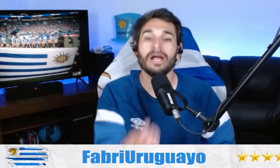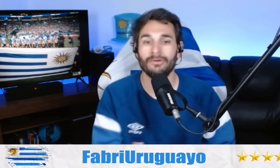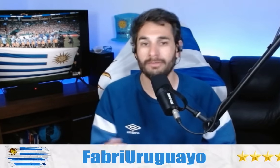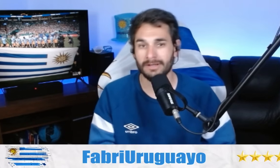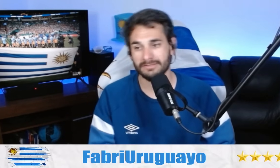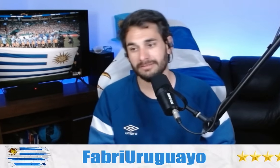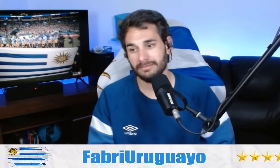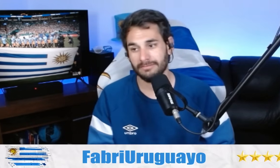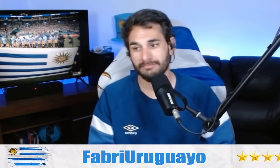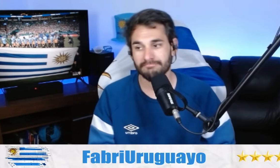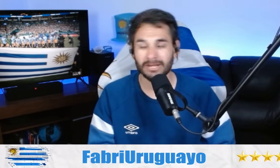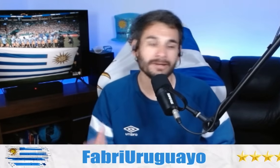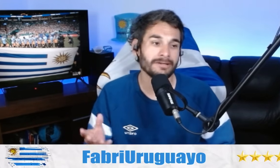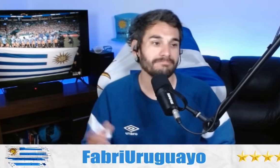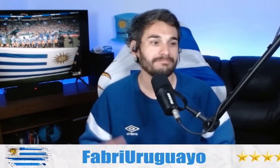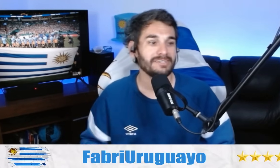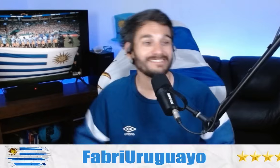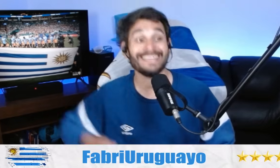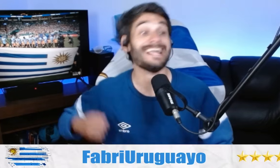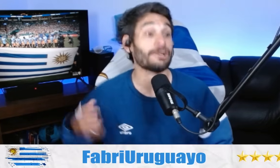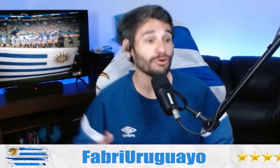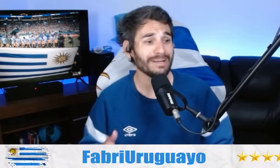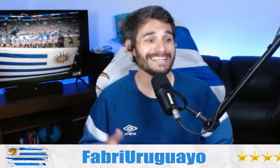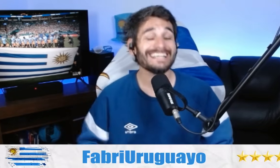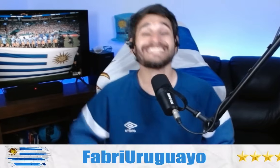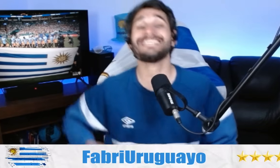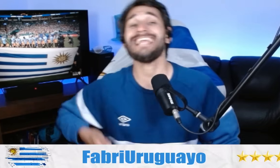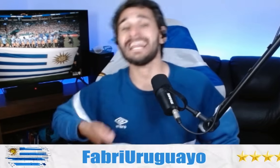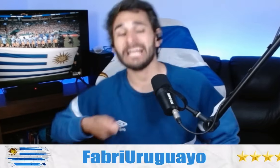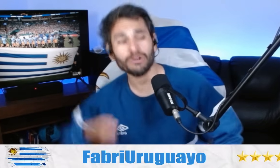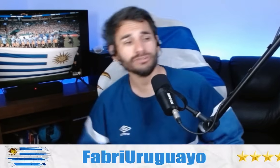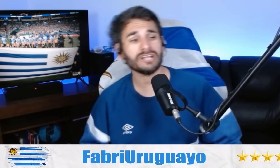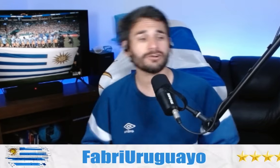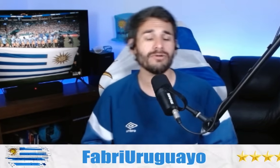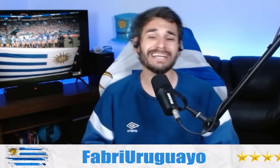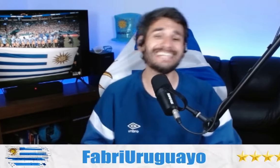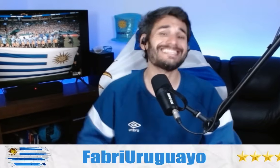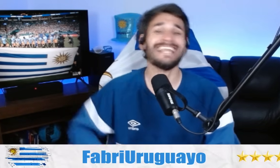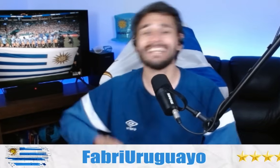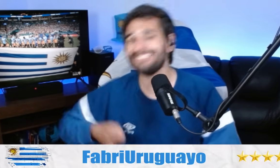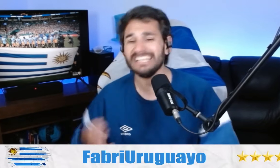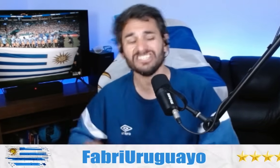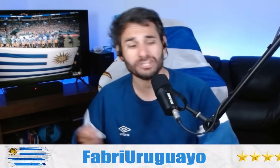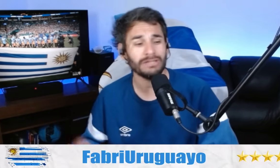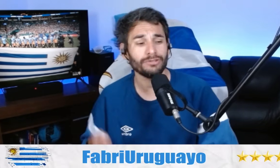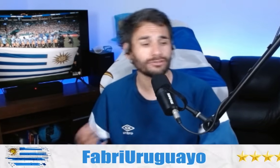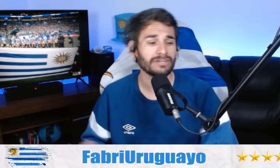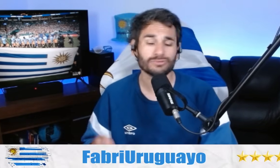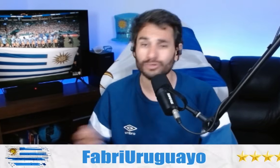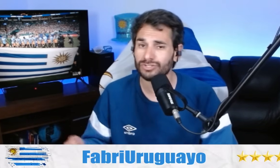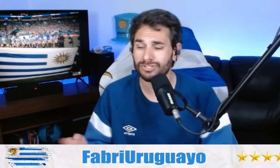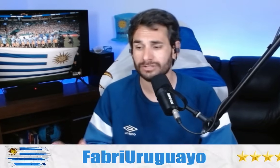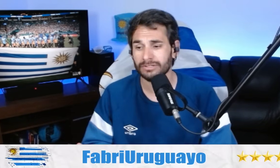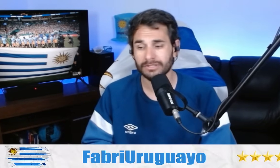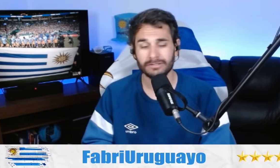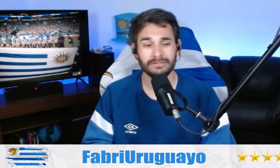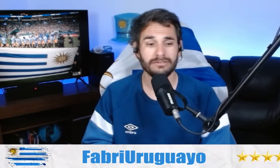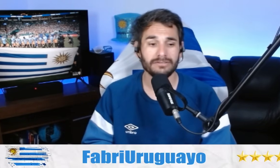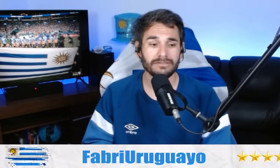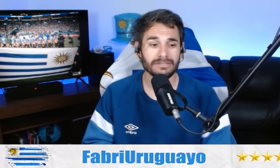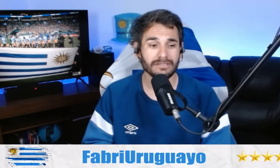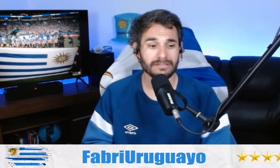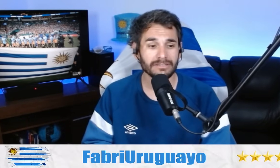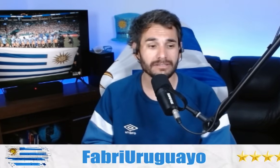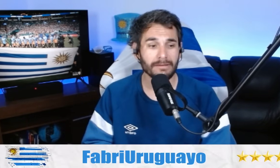ayuda a los demás pero no Se la roban Se la recontra roban y se la siguen llevando toda de su